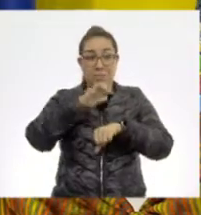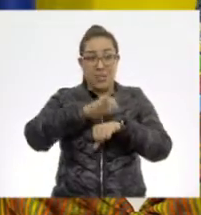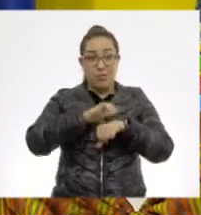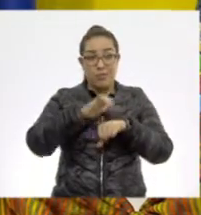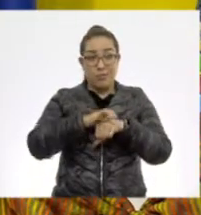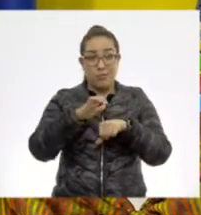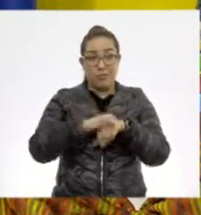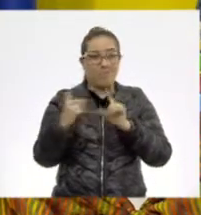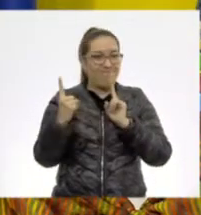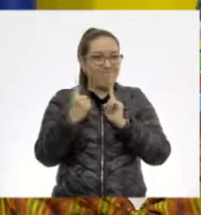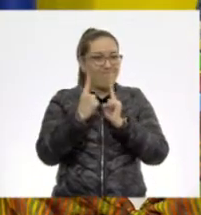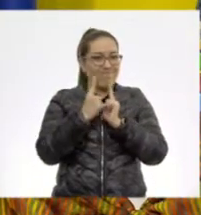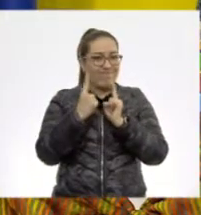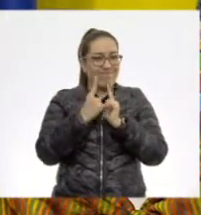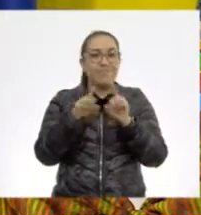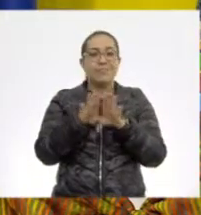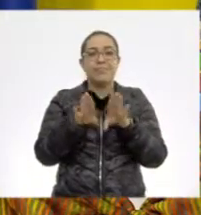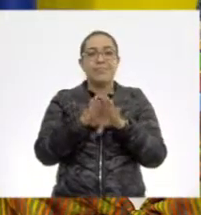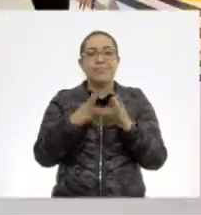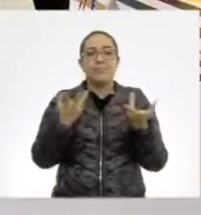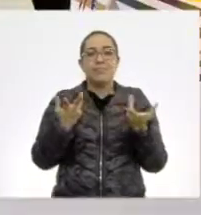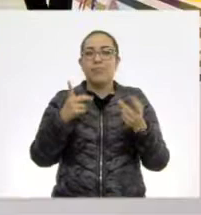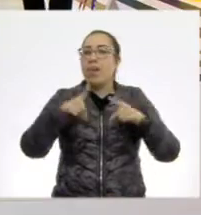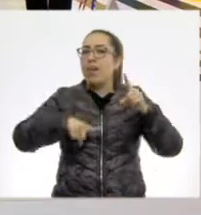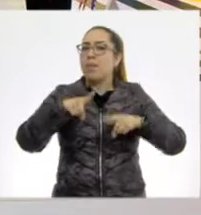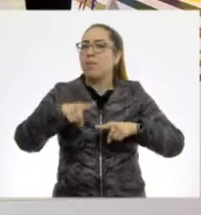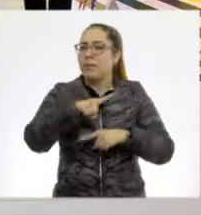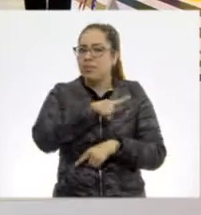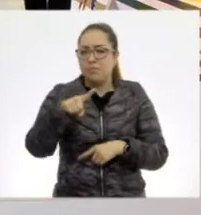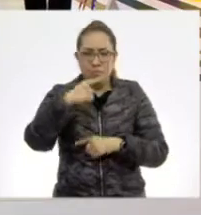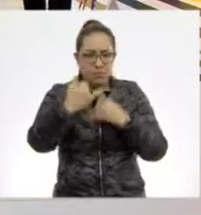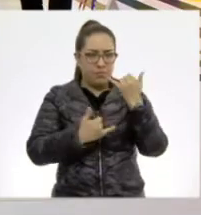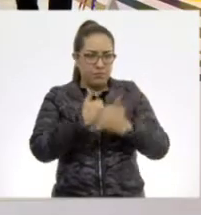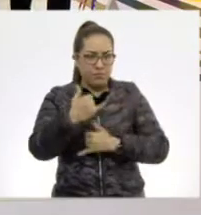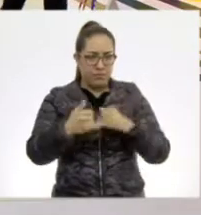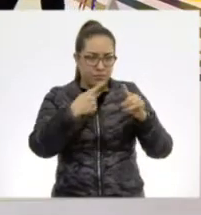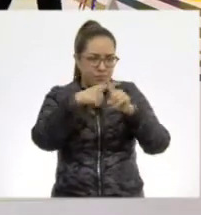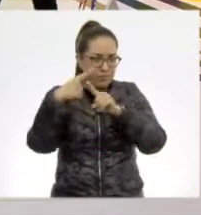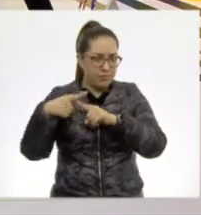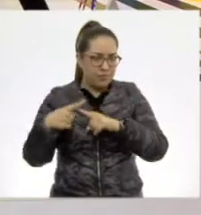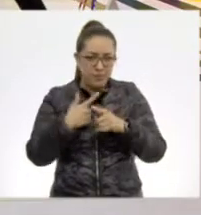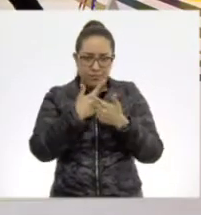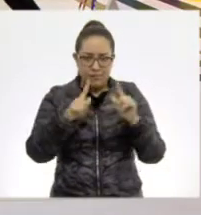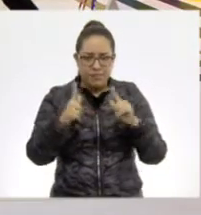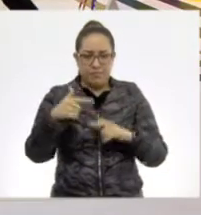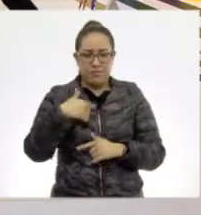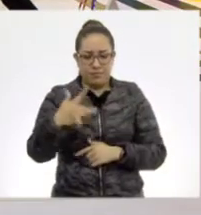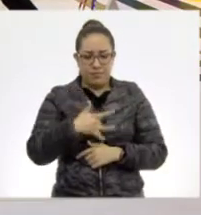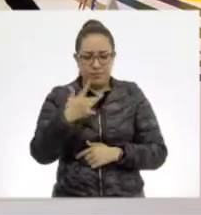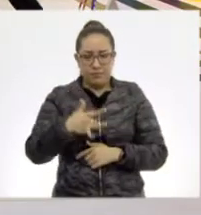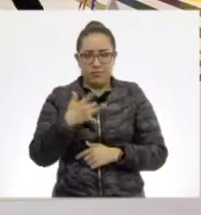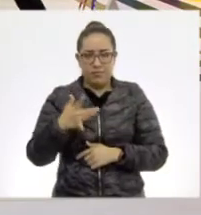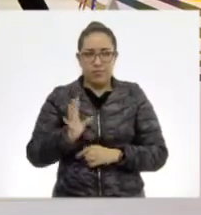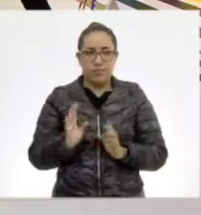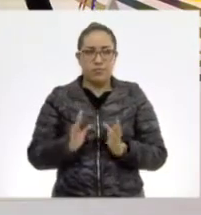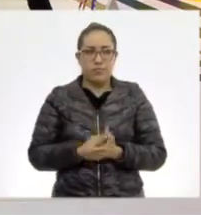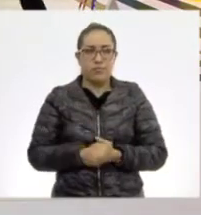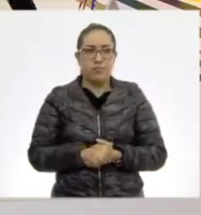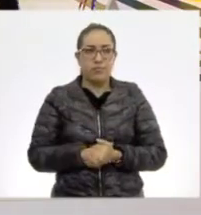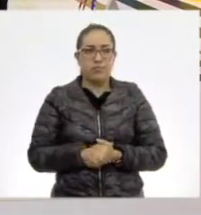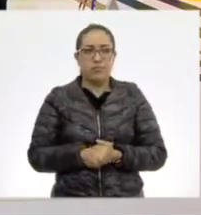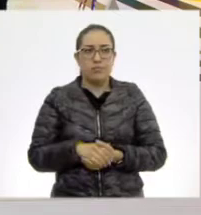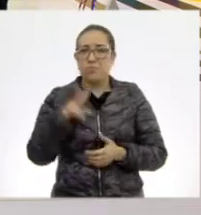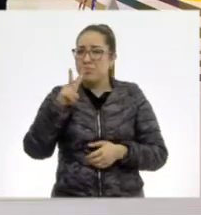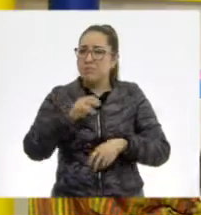de la colonia, ok. Mis amigos de la colonia. Dependiendo lo que estemos jugando, y ahorita por la sana distancia, yo considero que por aquí. Es que somos